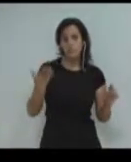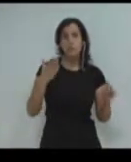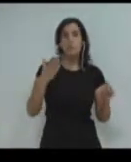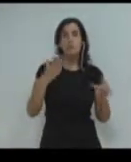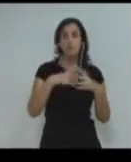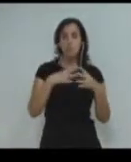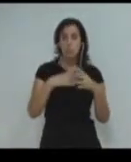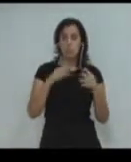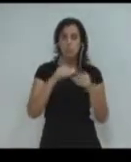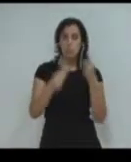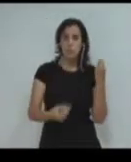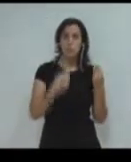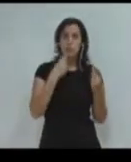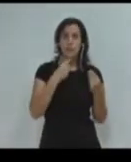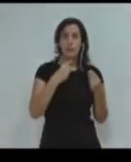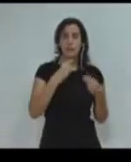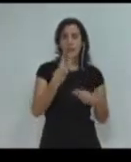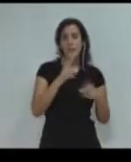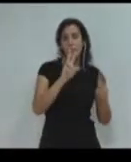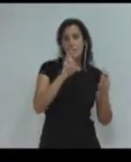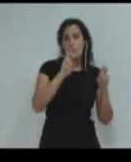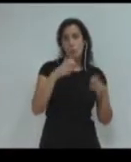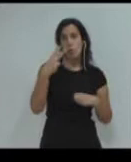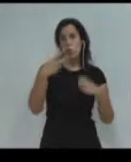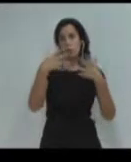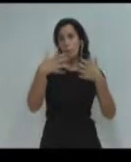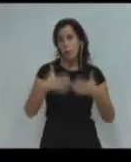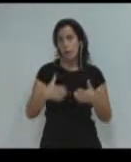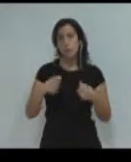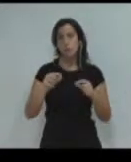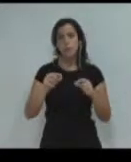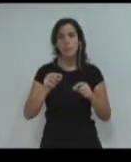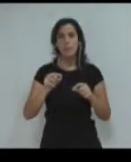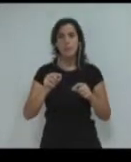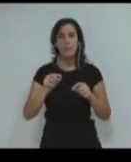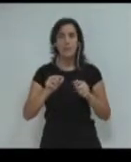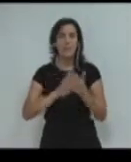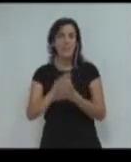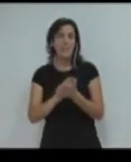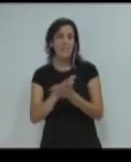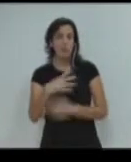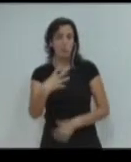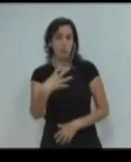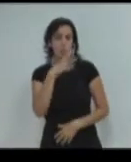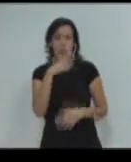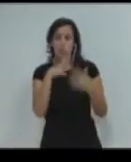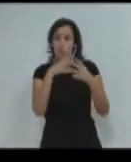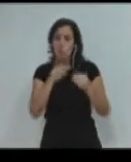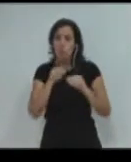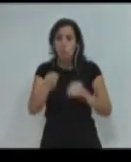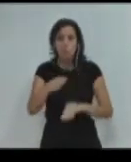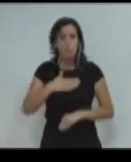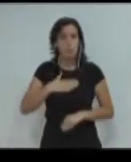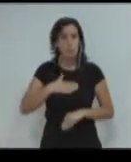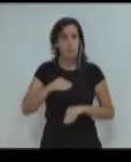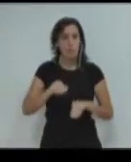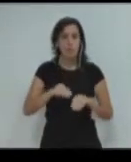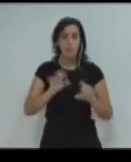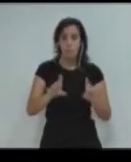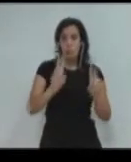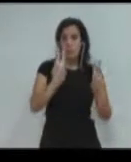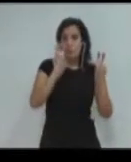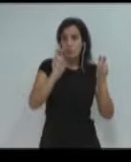decir, hay 3 títulos, 2 párrafos y 4 citas. Porque tiene una estructura propia, solo para las citas. Igual que el título va a tener